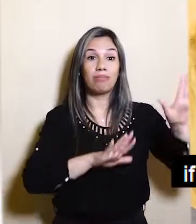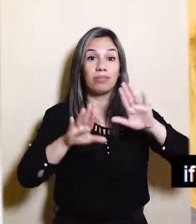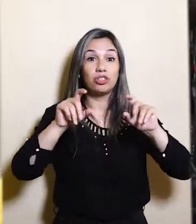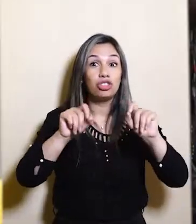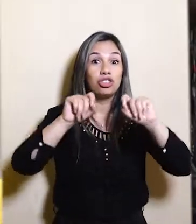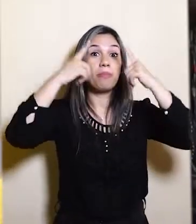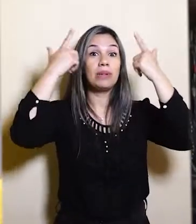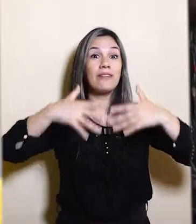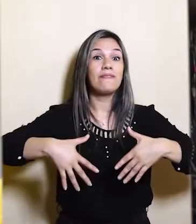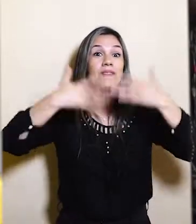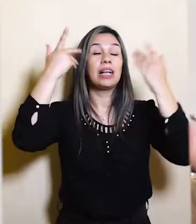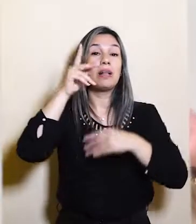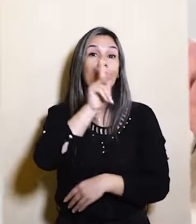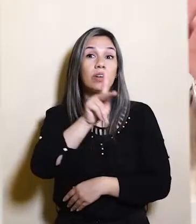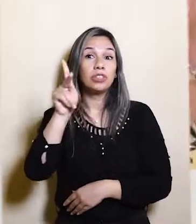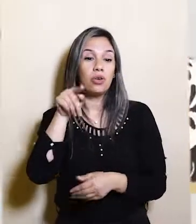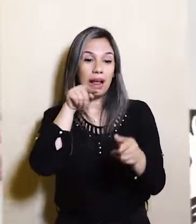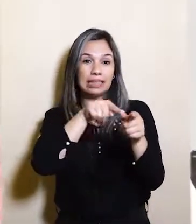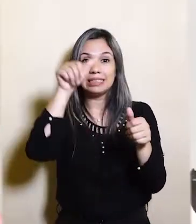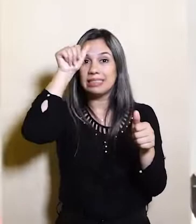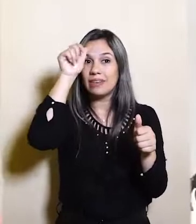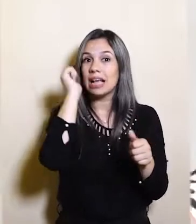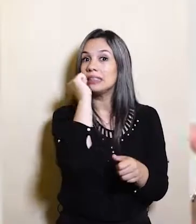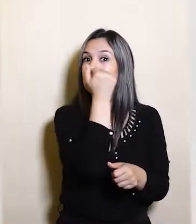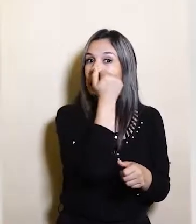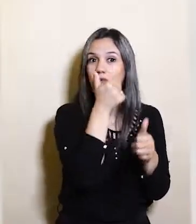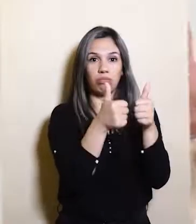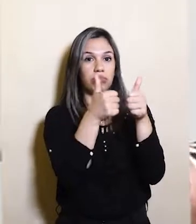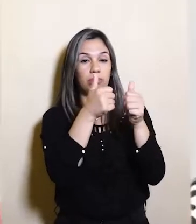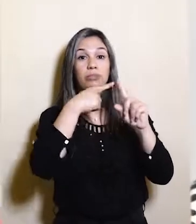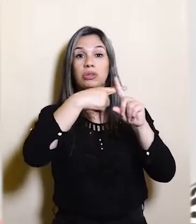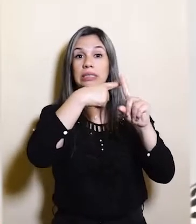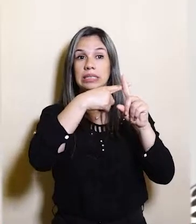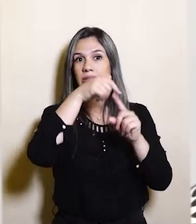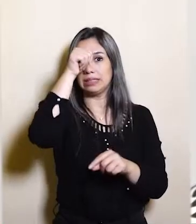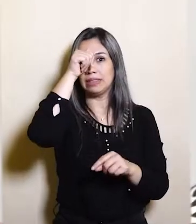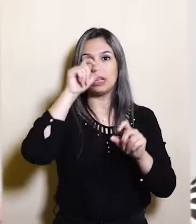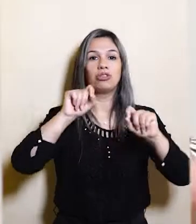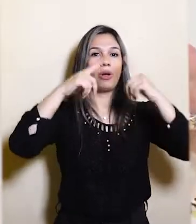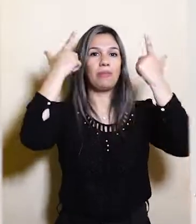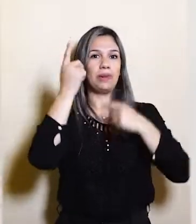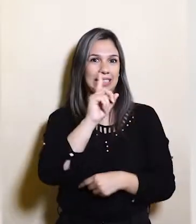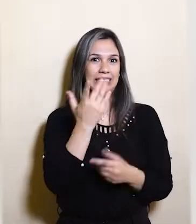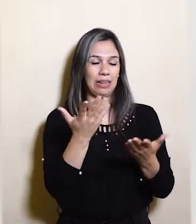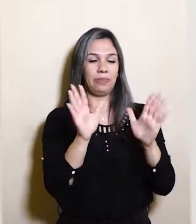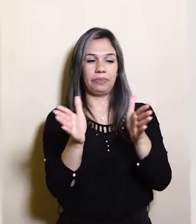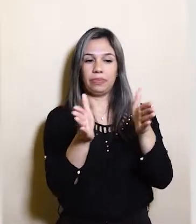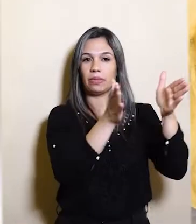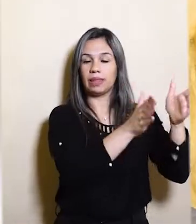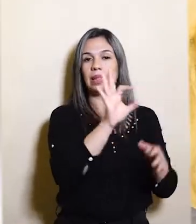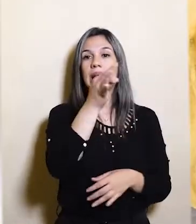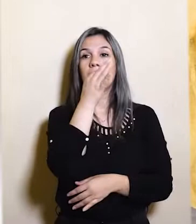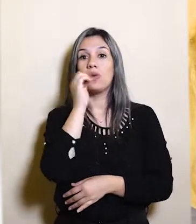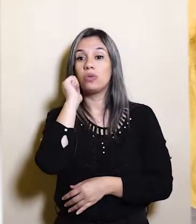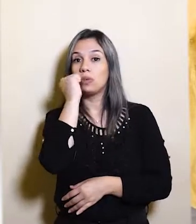la profe, ese es un secreto bueno, porque vos no lo tenés que develar, porque por lo tanto no tendríamos sorpresa. Ahora, si alguien viene y te